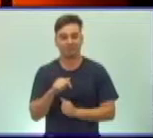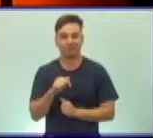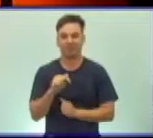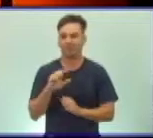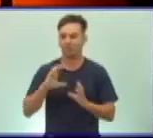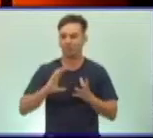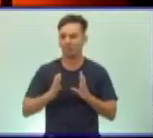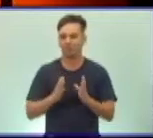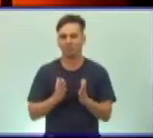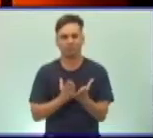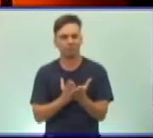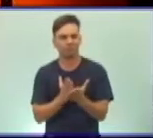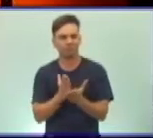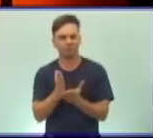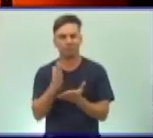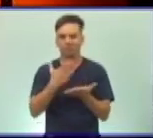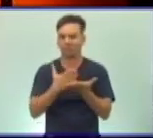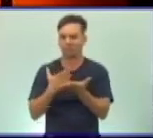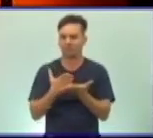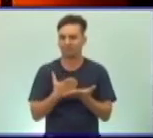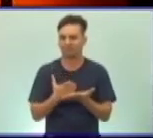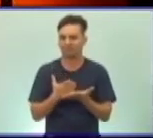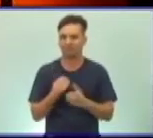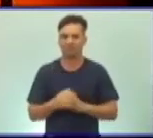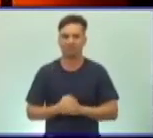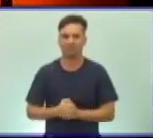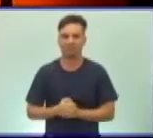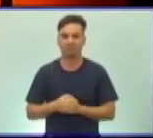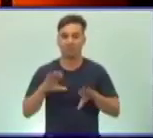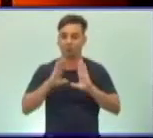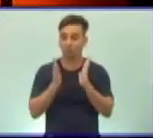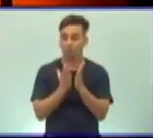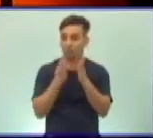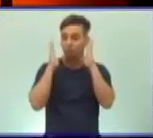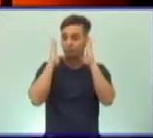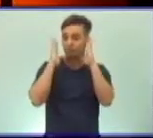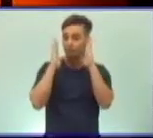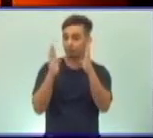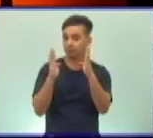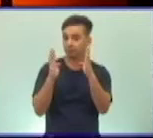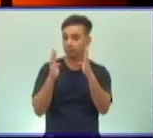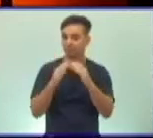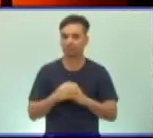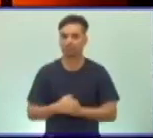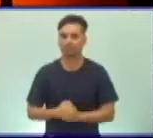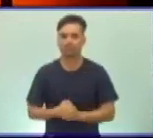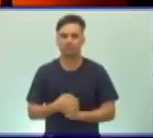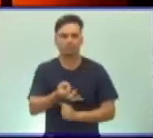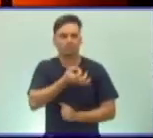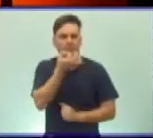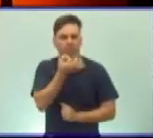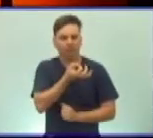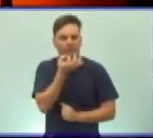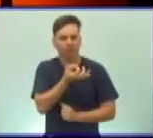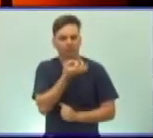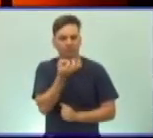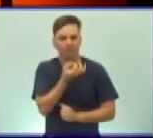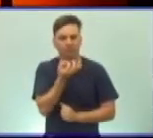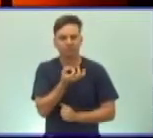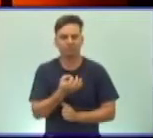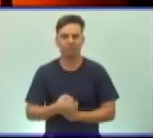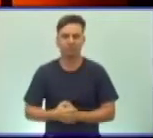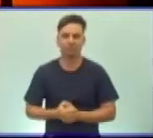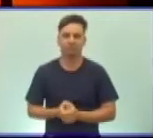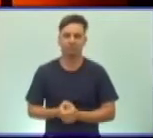trabajo. Vamos todos a escuchar detenidamente las explicaciones que le vamos a